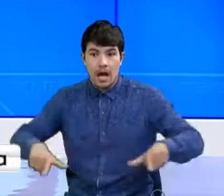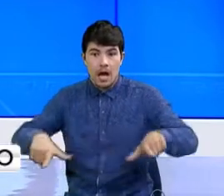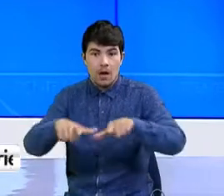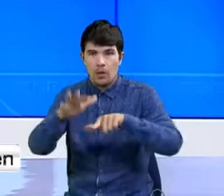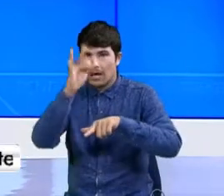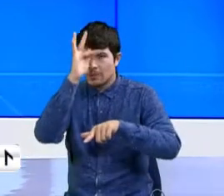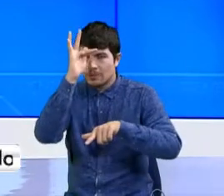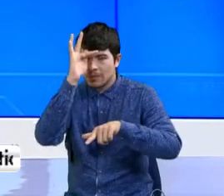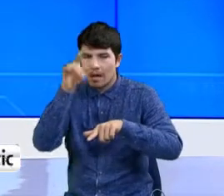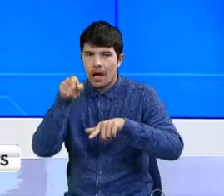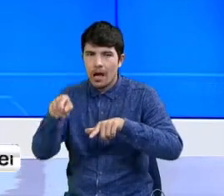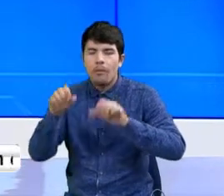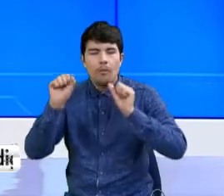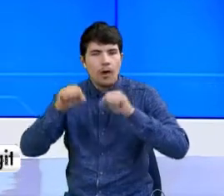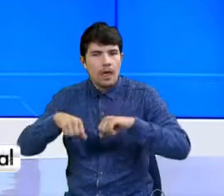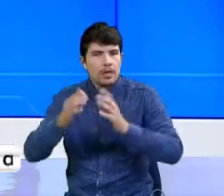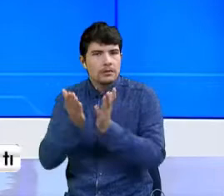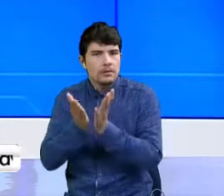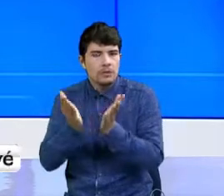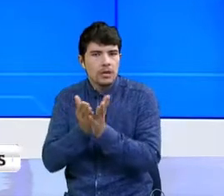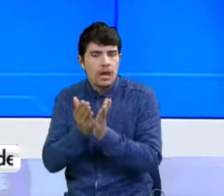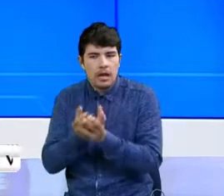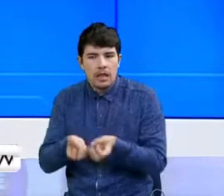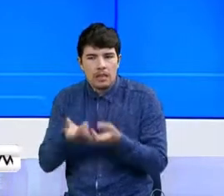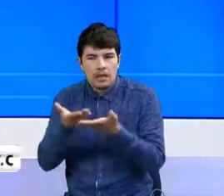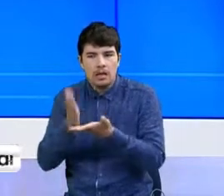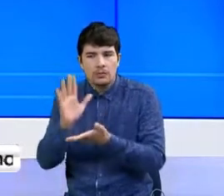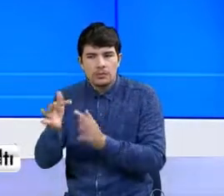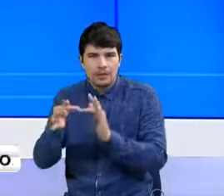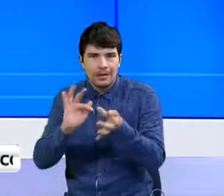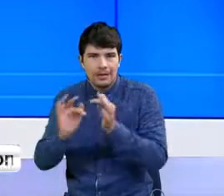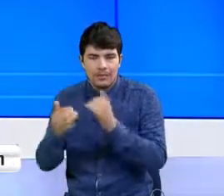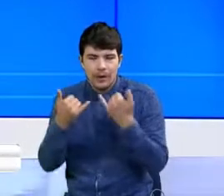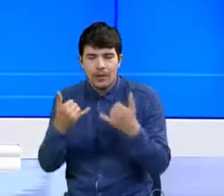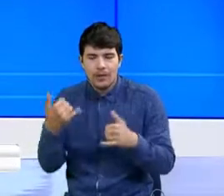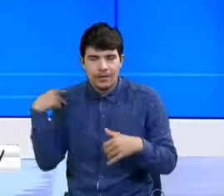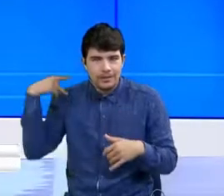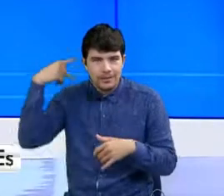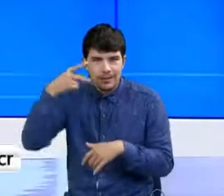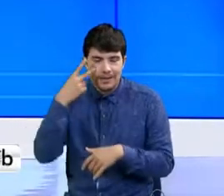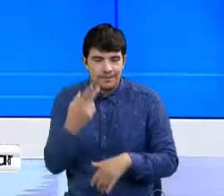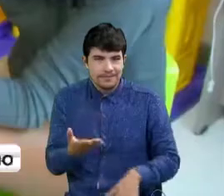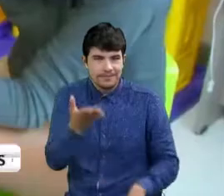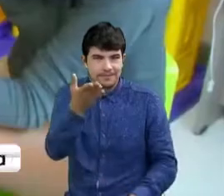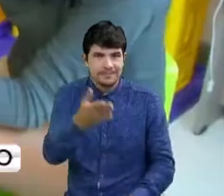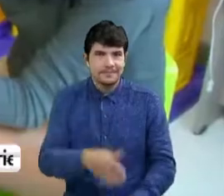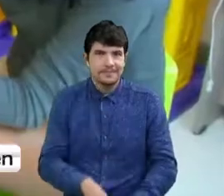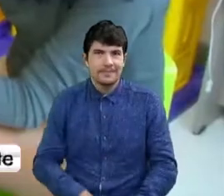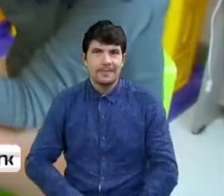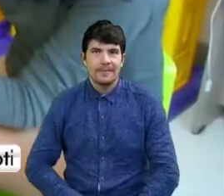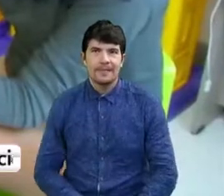Hospitalarias les permite estudiar mientras reciben sus tratamientos. Esta es la crónica del día en Oriente Noticias.